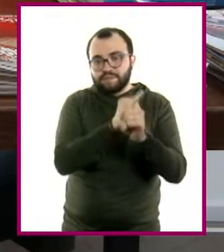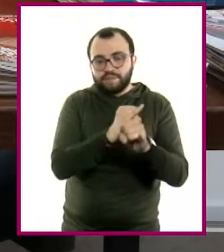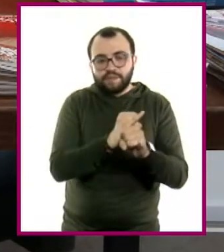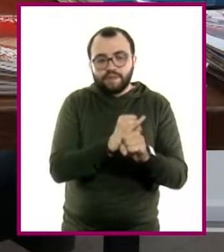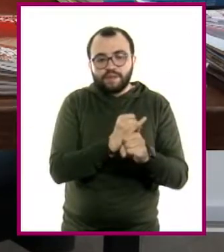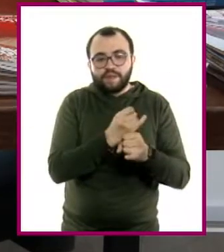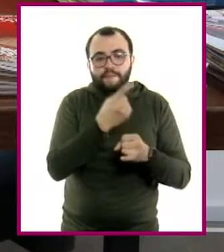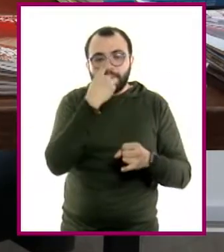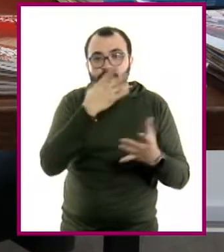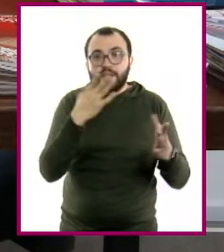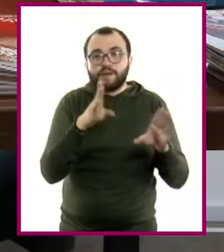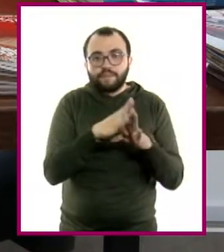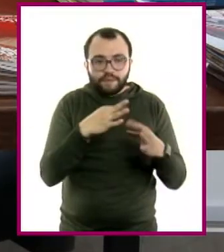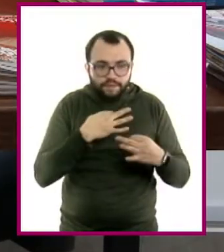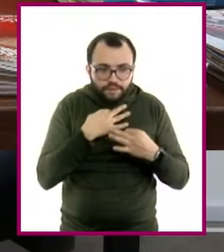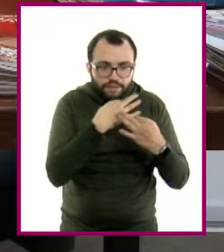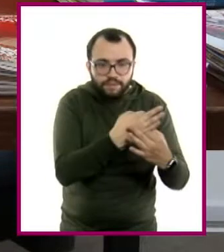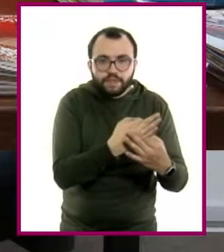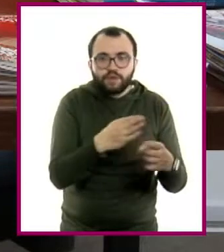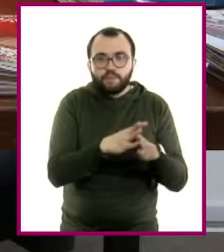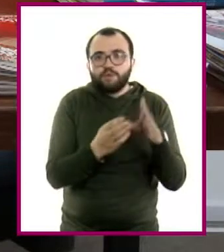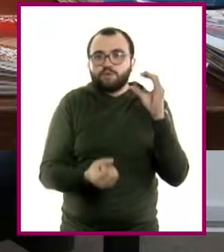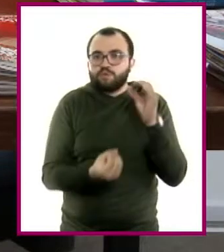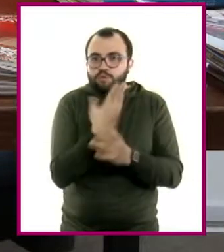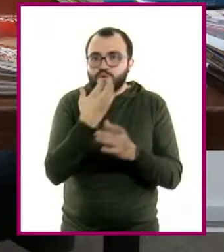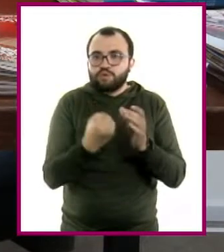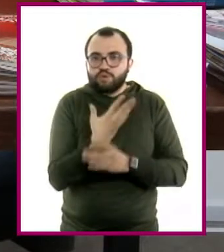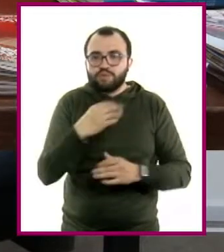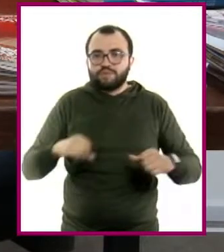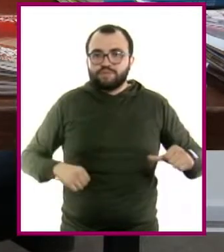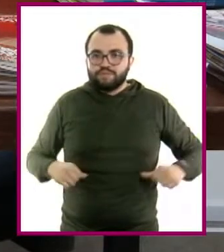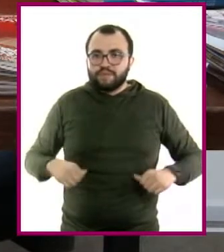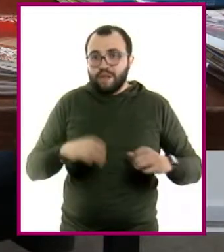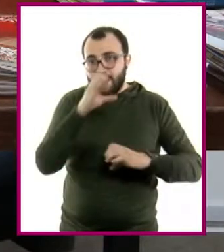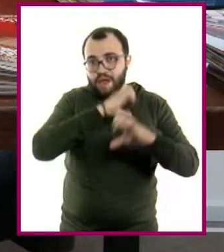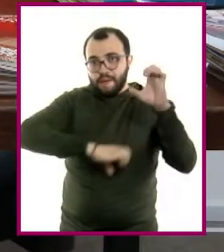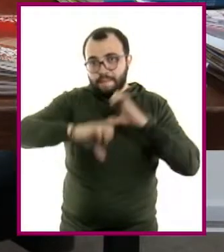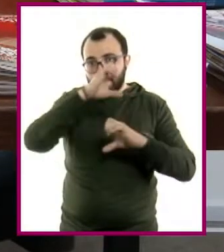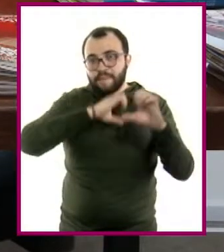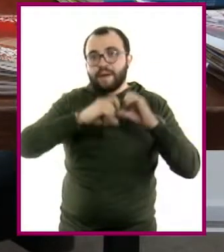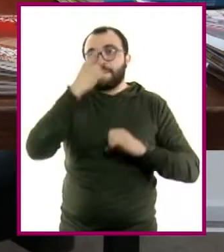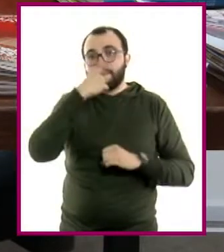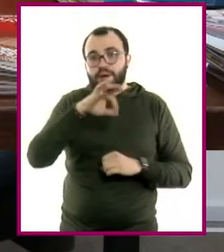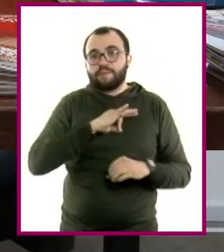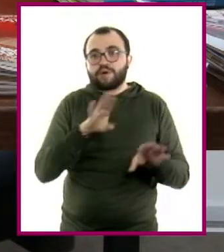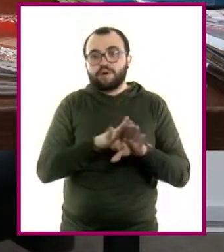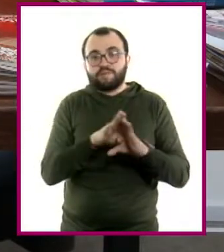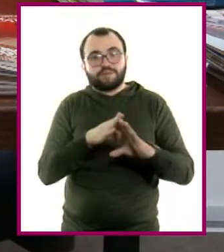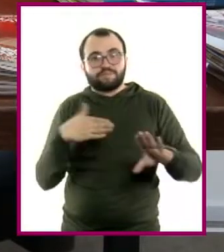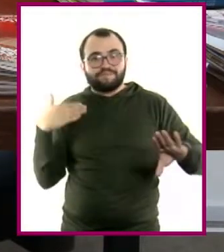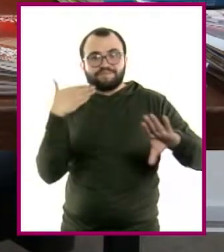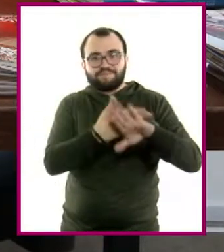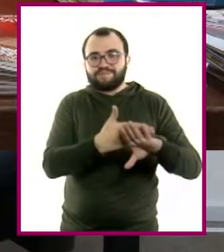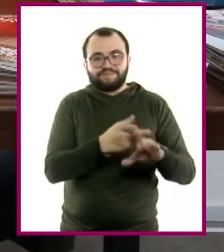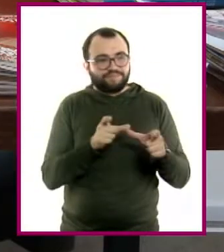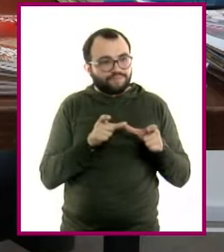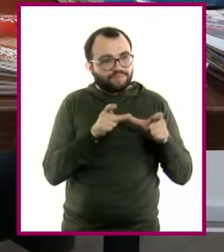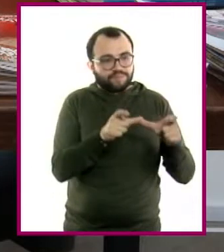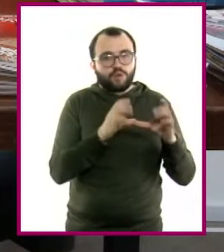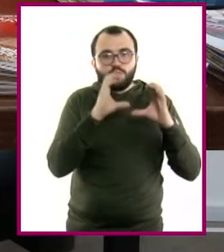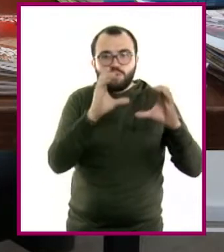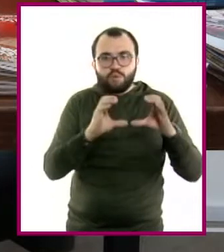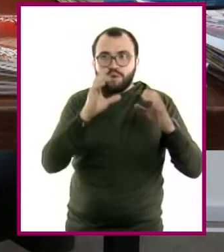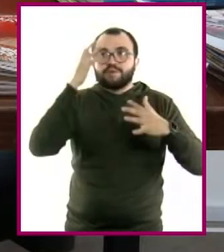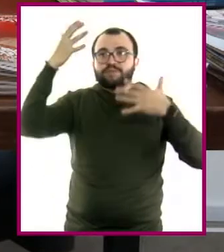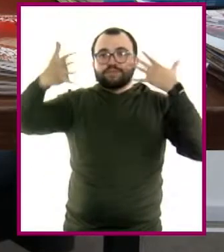las ha tratado de inducir a que se adapten a nuevos patrones de conducta empresarial para prevenir el impacto al medio ambiente y a la vez elevar